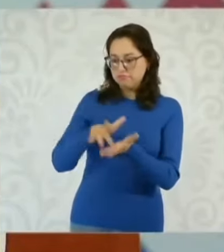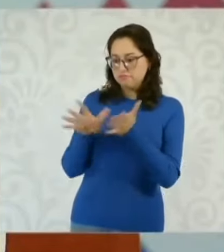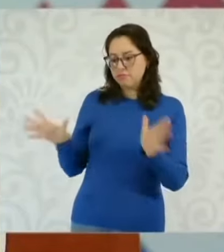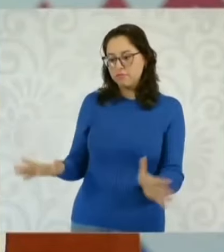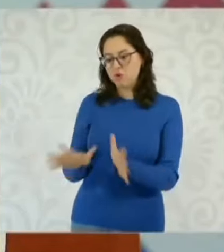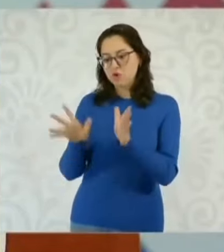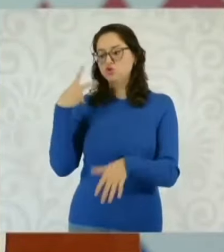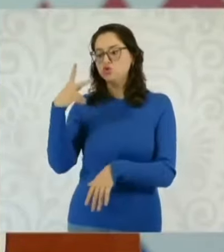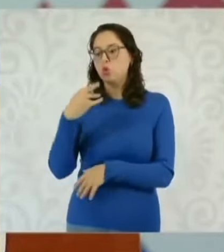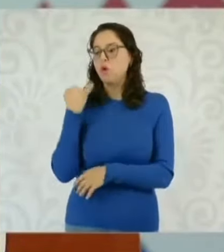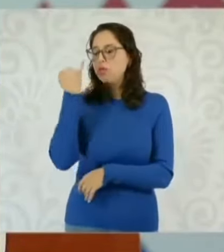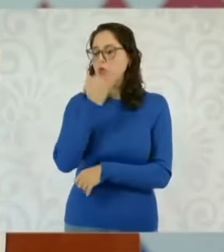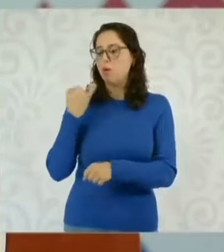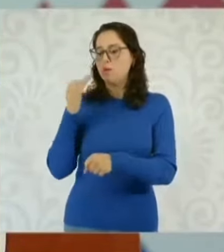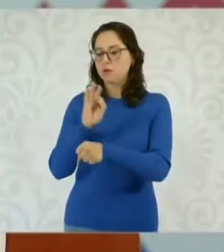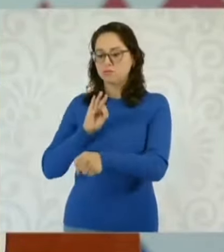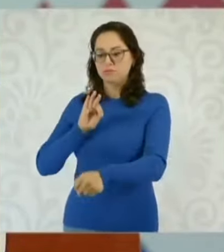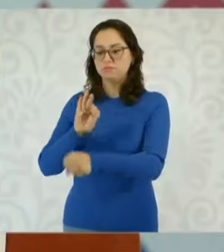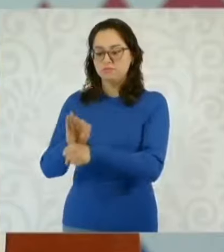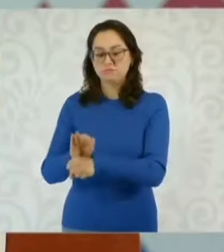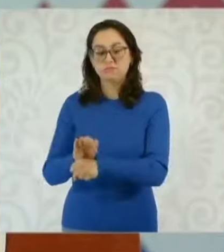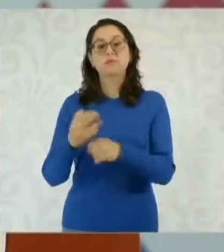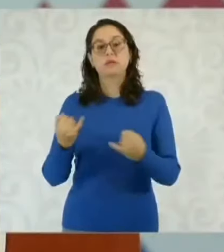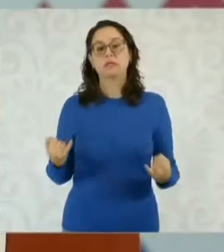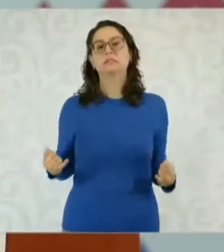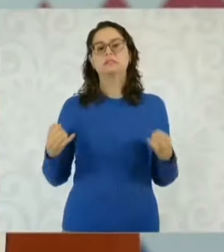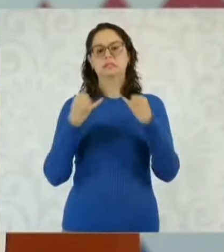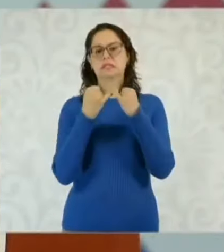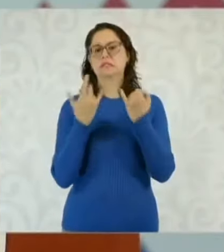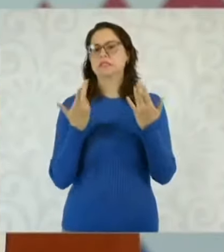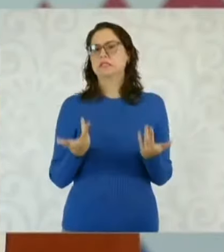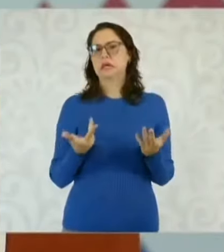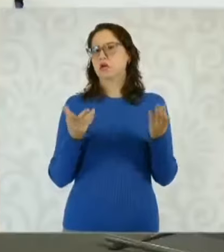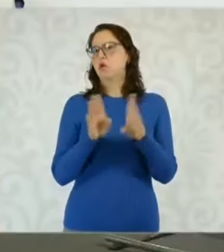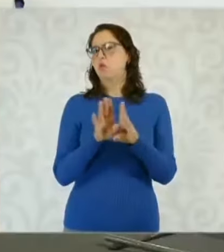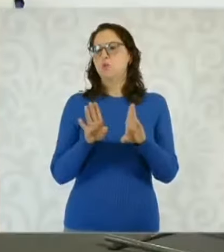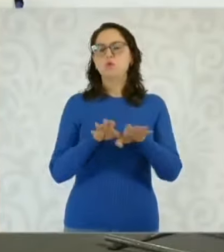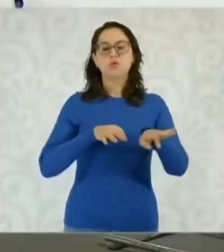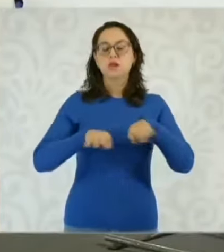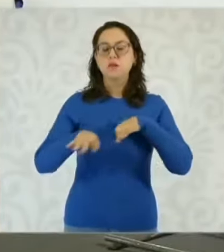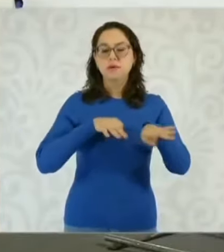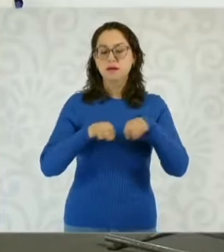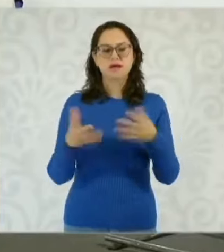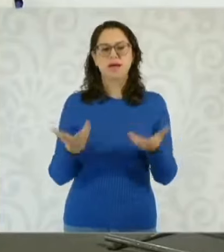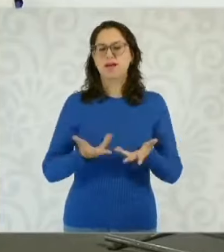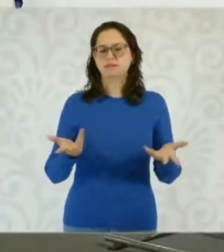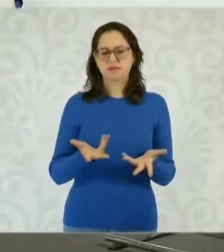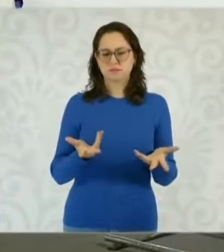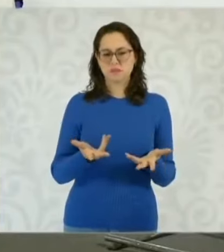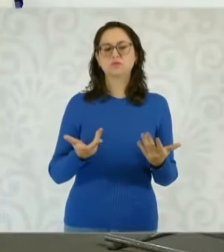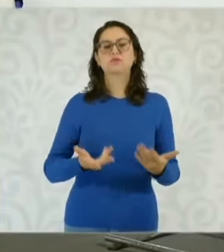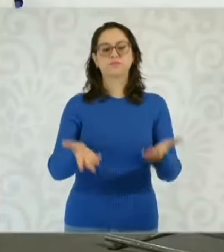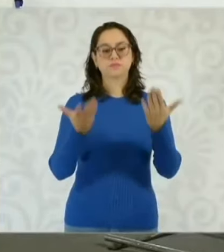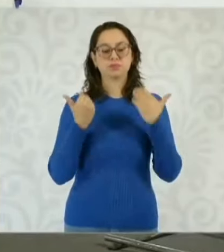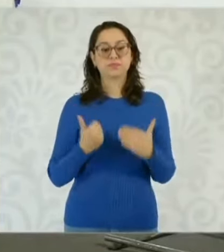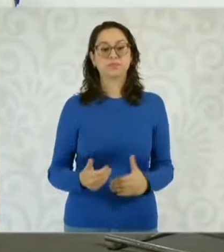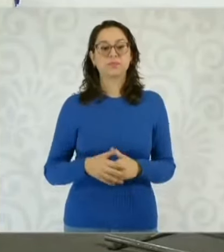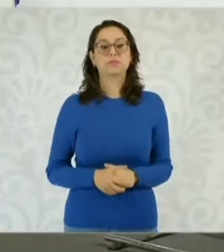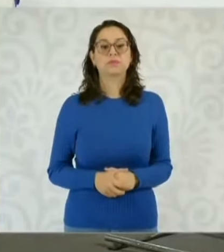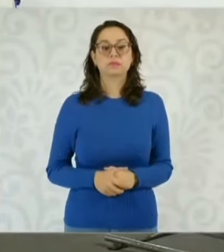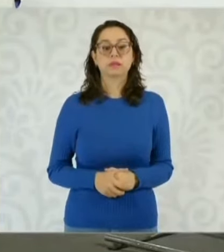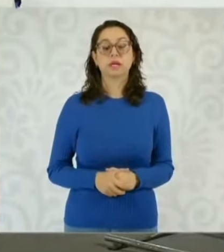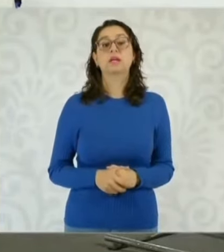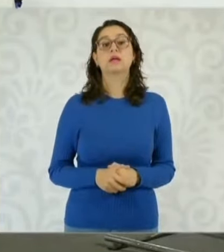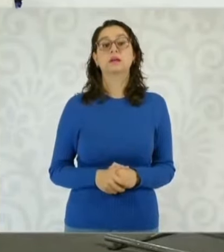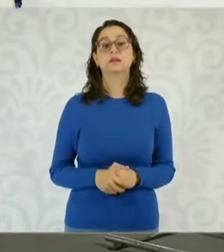hablar de algunas de las acciones que hemos tomado a través de las dependencias para este acompañamiento. Siguiente, por favor. El Instituto Nacional de